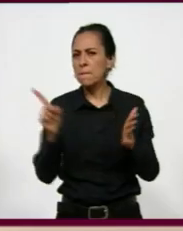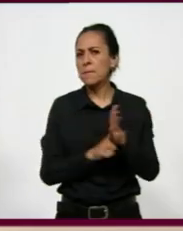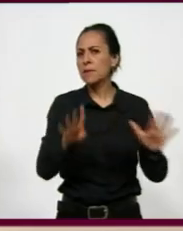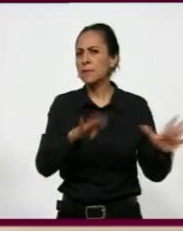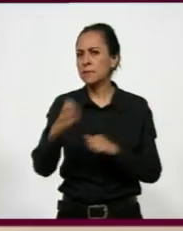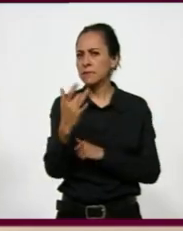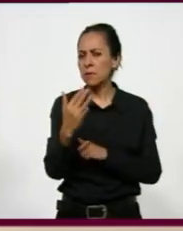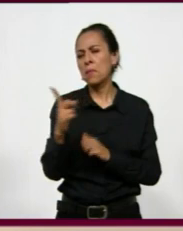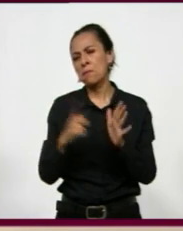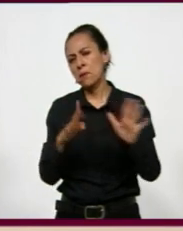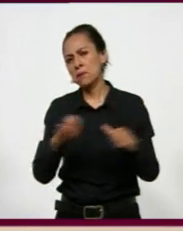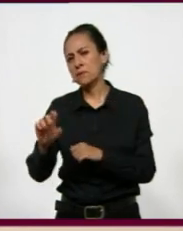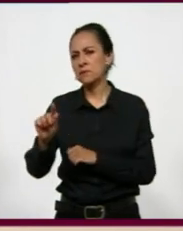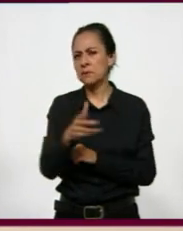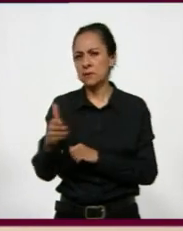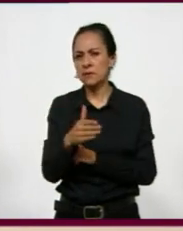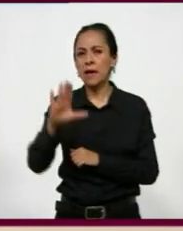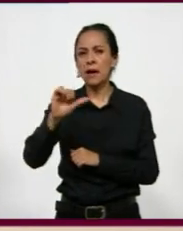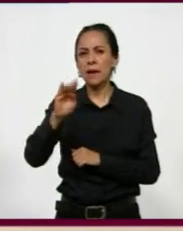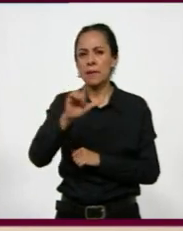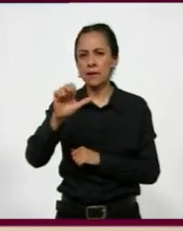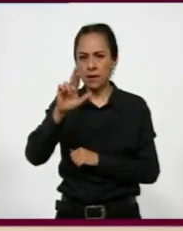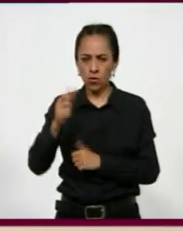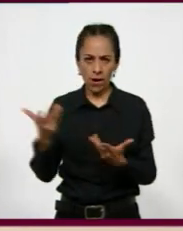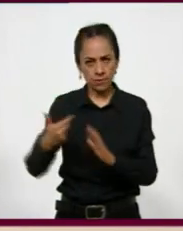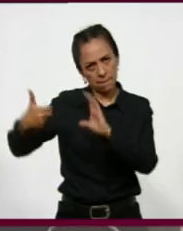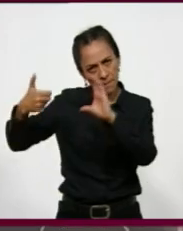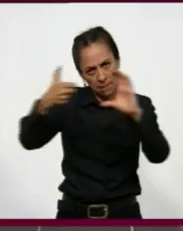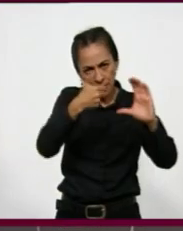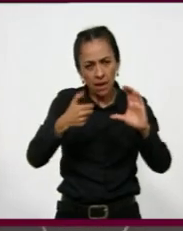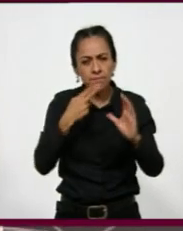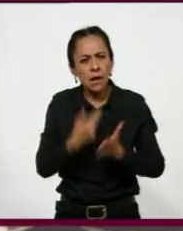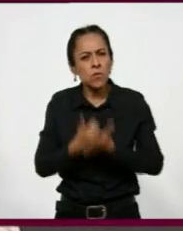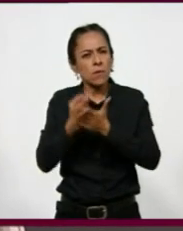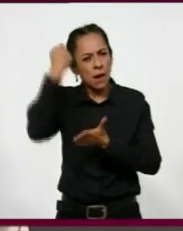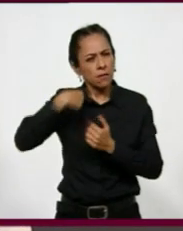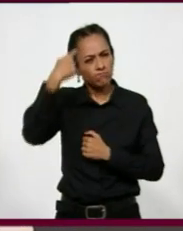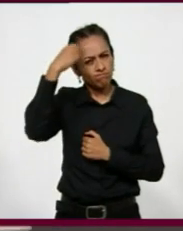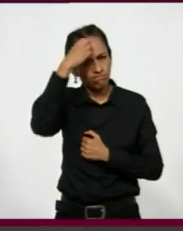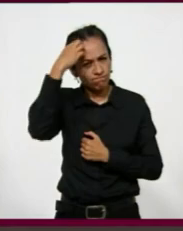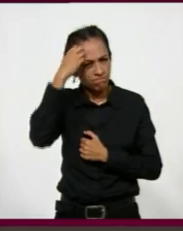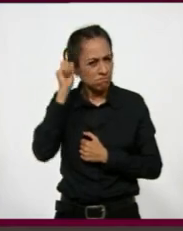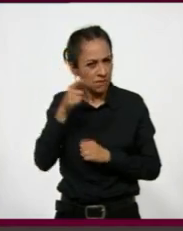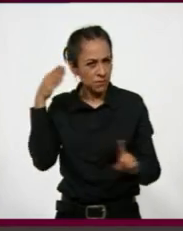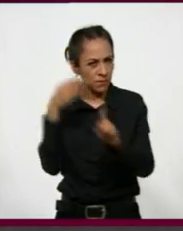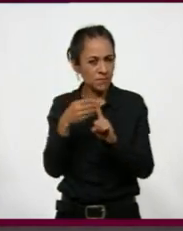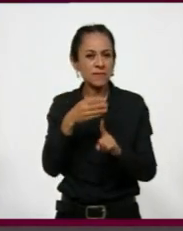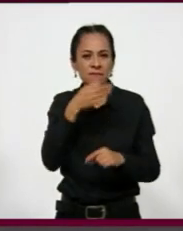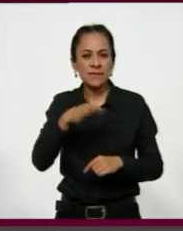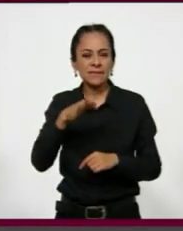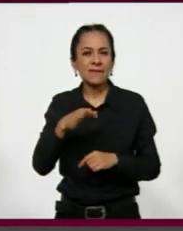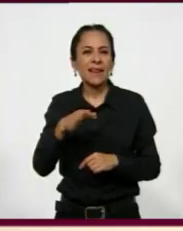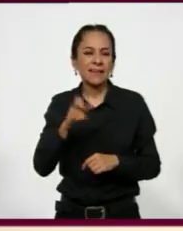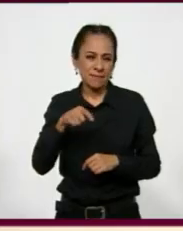1950 y 1970 por Antonio Caballero. Elementos para la reflexión sobre el eje temático del Cervantino, el futuro